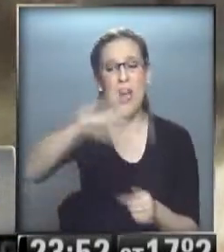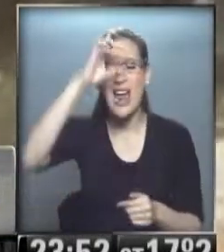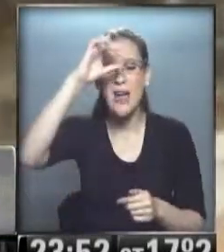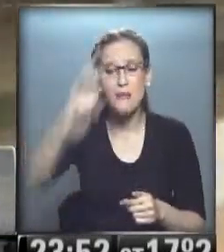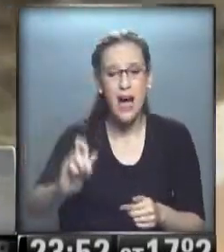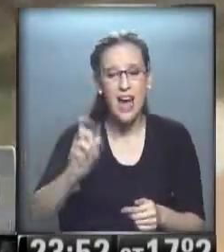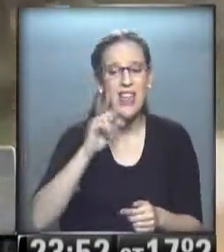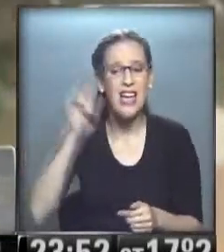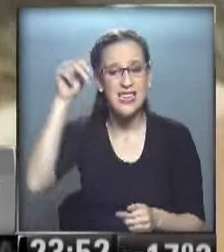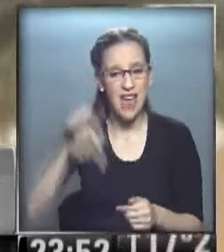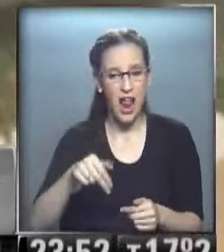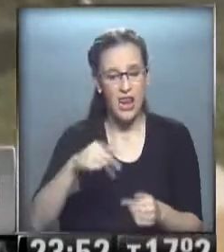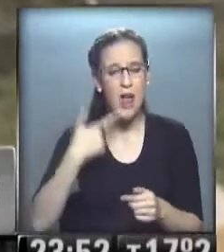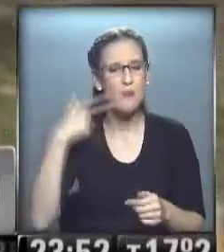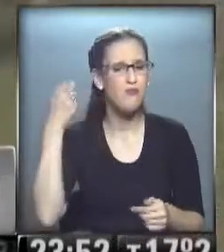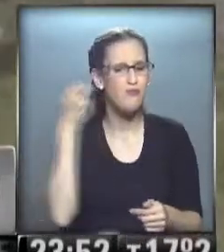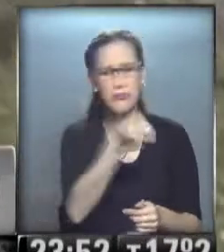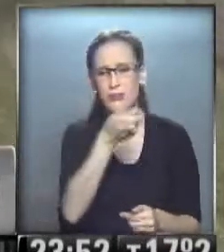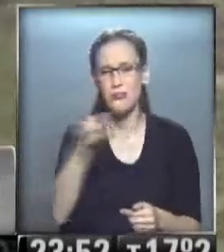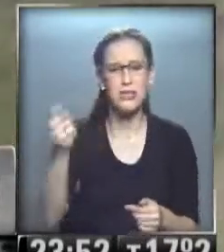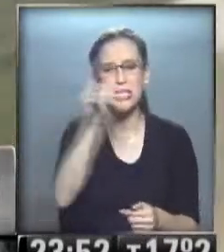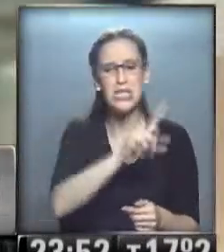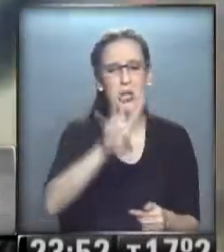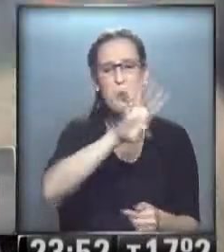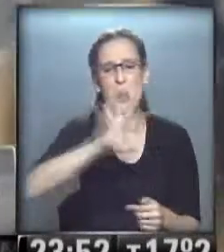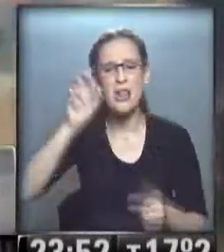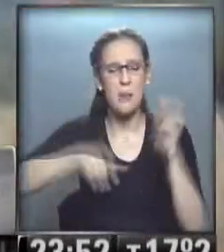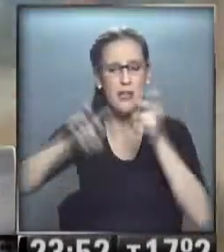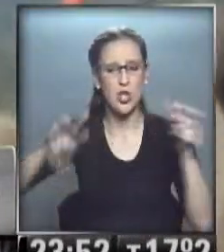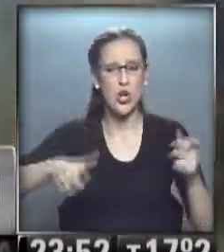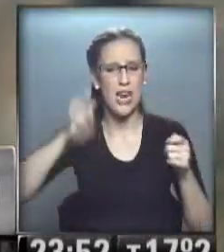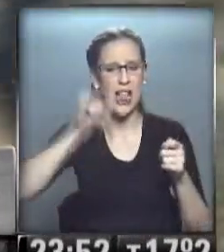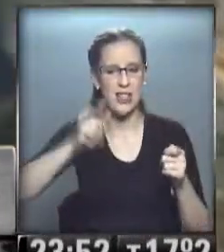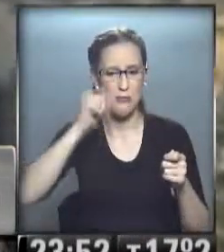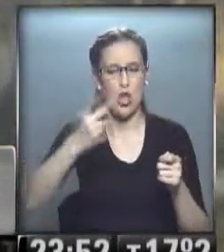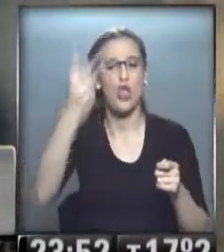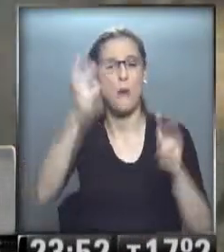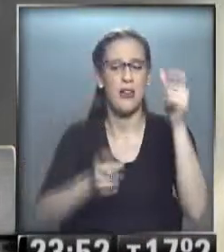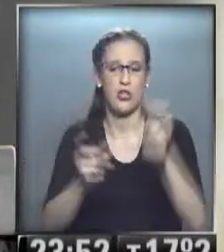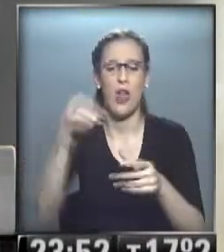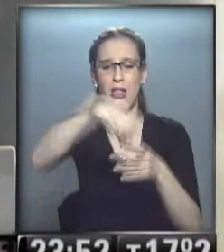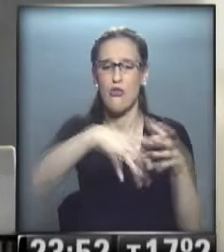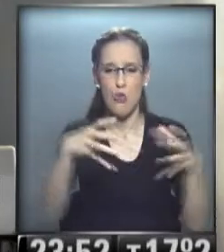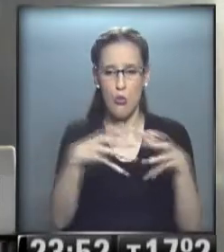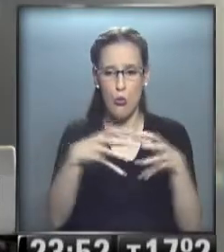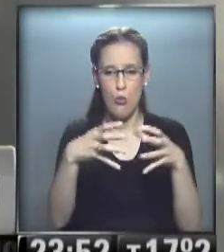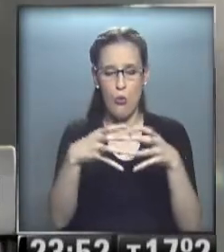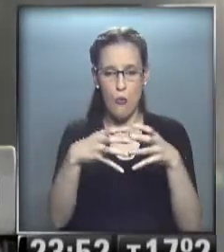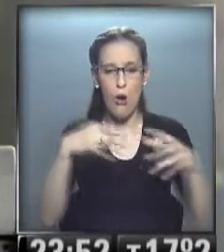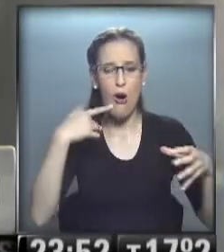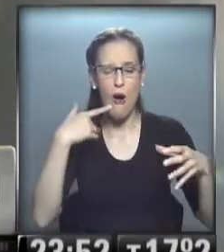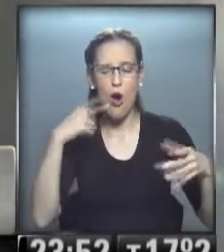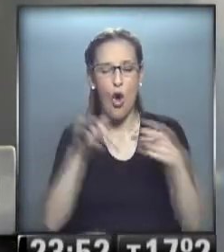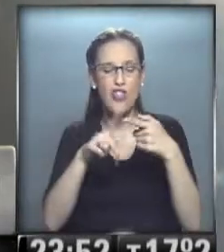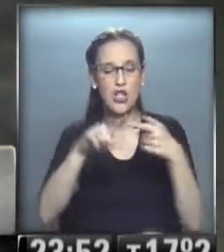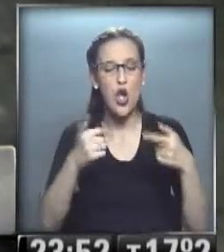que dejó más de 140 heridos, fue perpetrado por dos suicidas pertenecientes a un grupo libanés vinculado a Al-Qaeda. El grupo